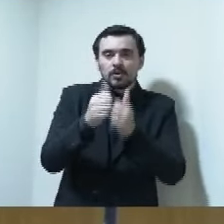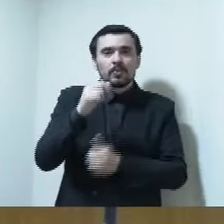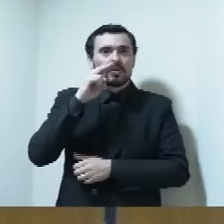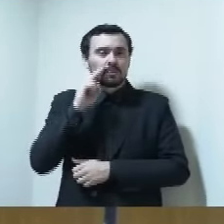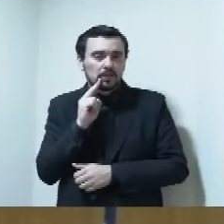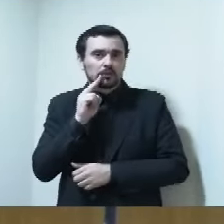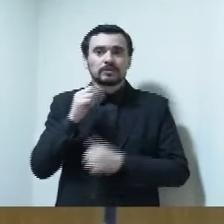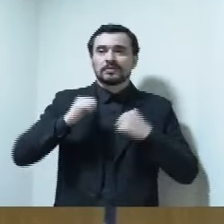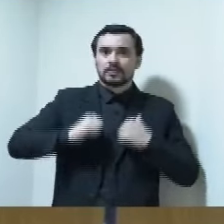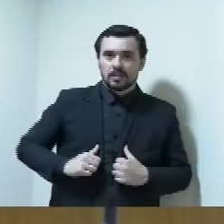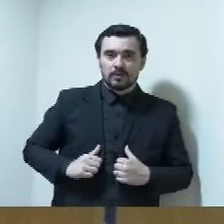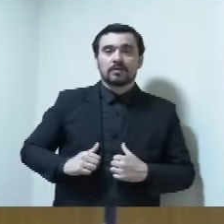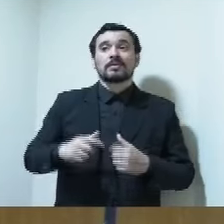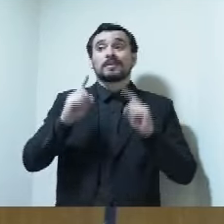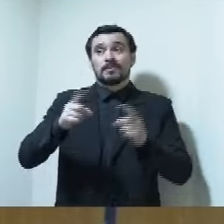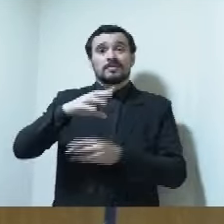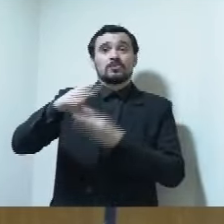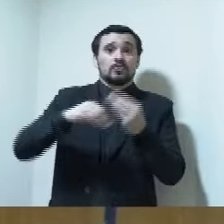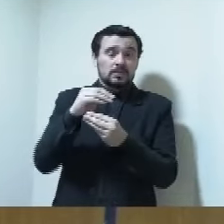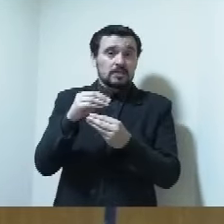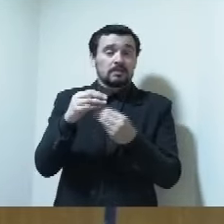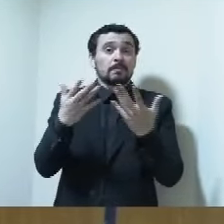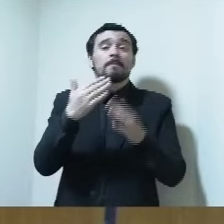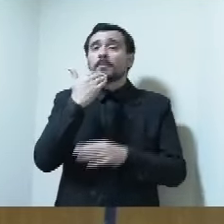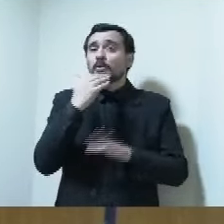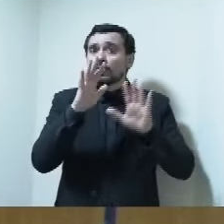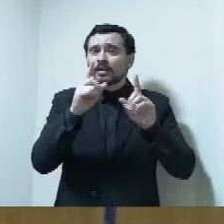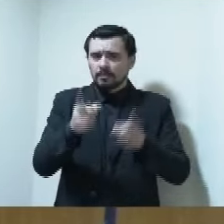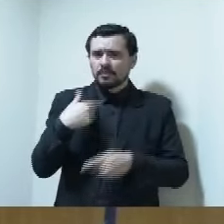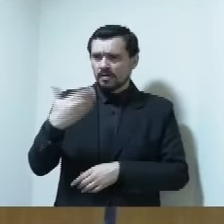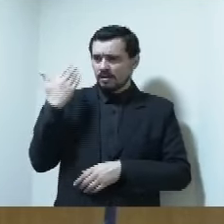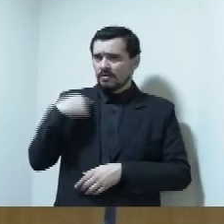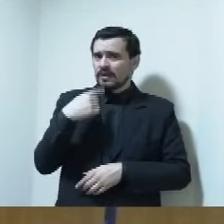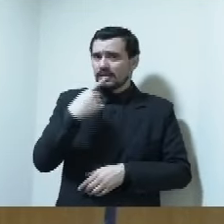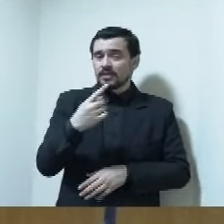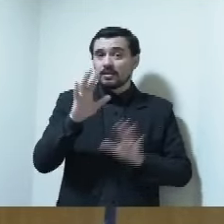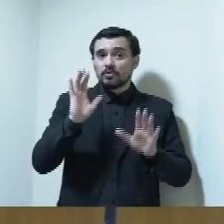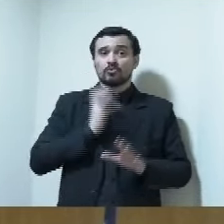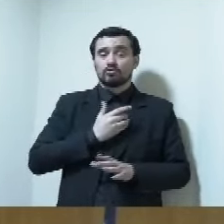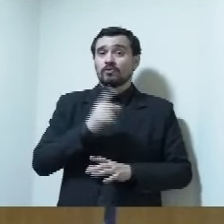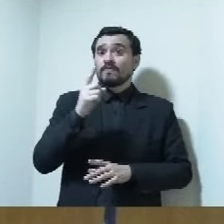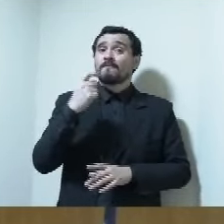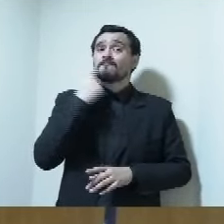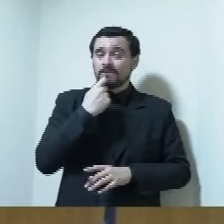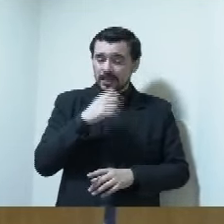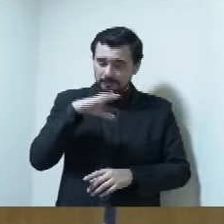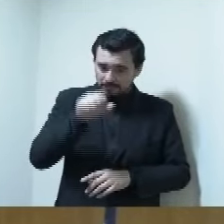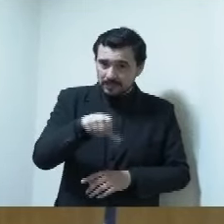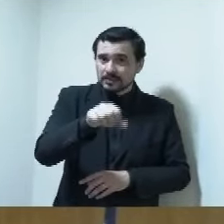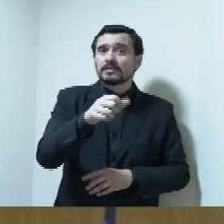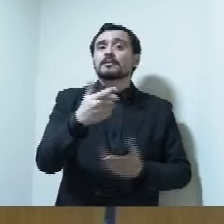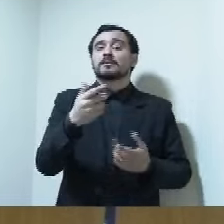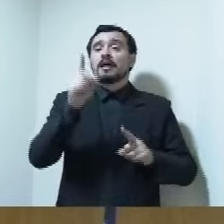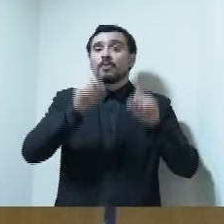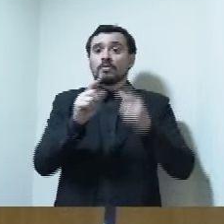educación, salud y el sector social. Pero también dije más arriba que no íbamos a huir de los desafíos y que íbamos a encarar